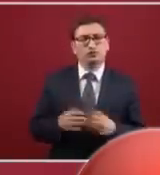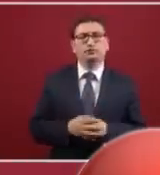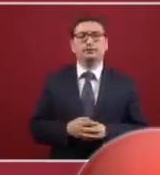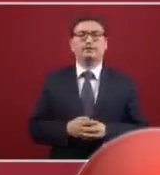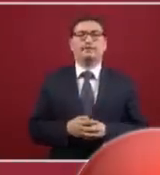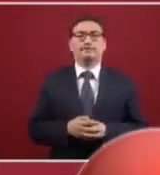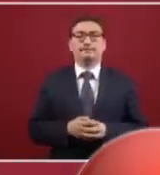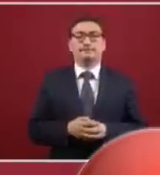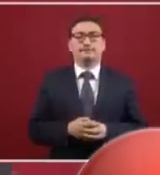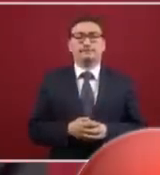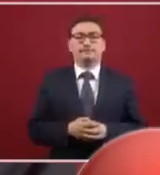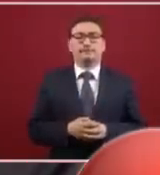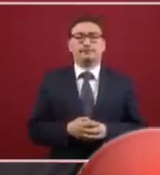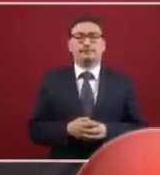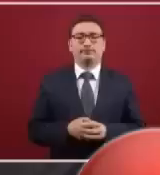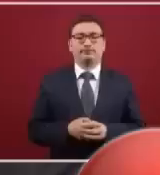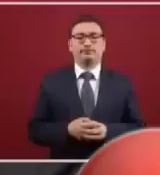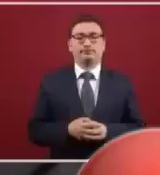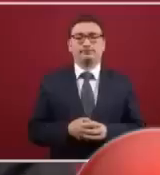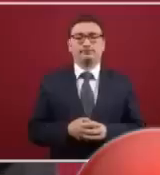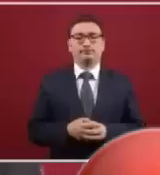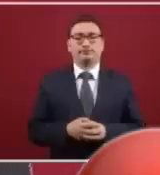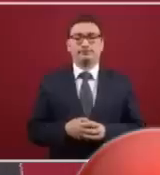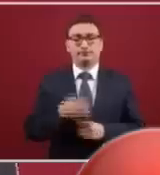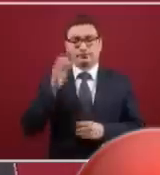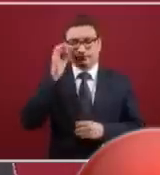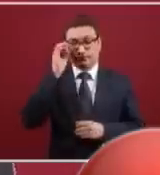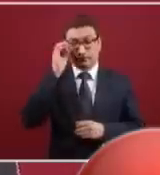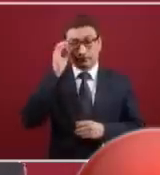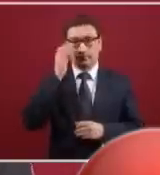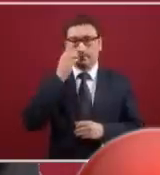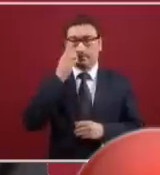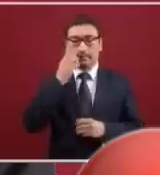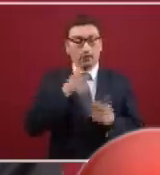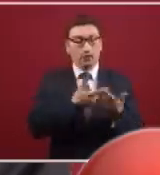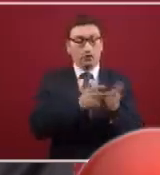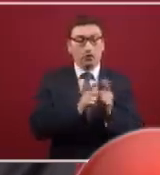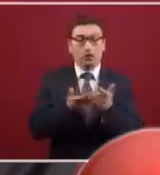resistencias que pongan en riesgo